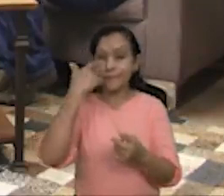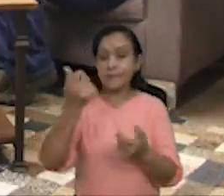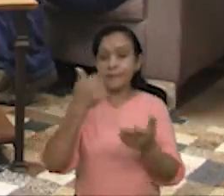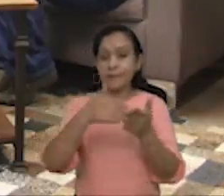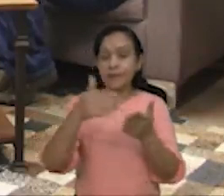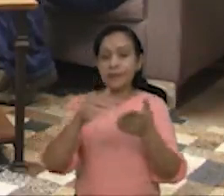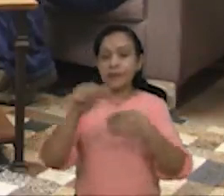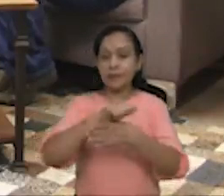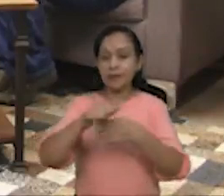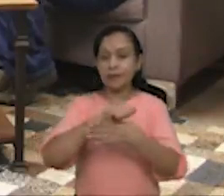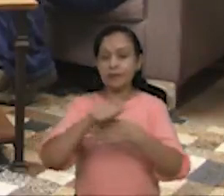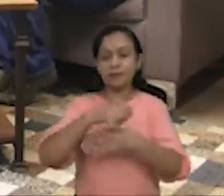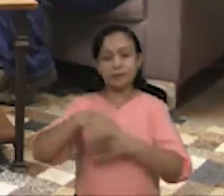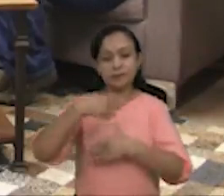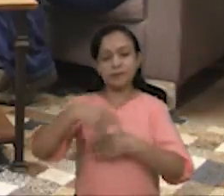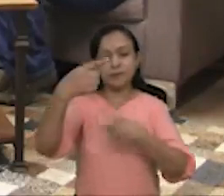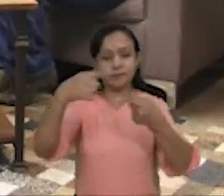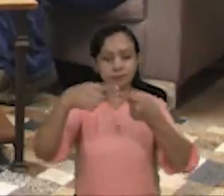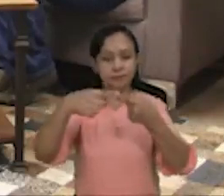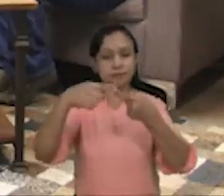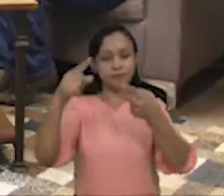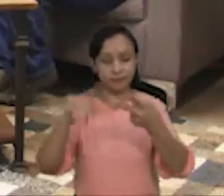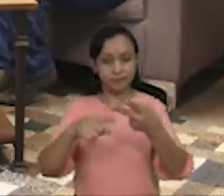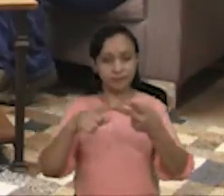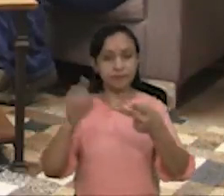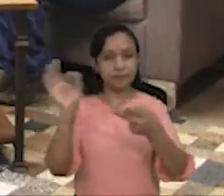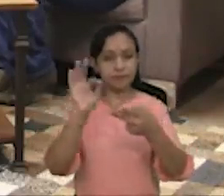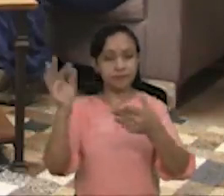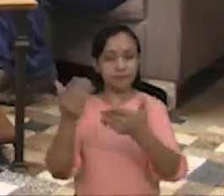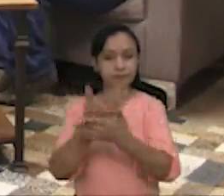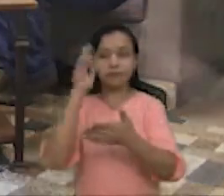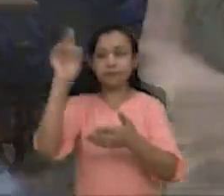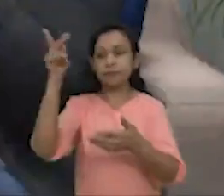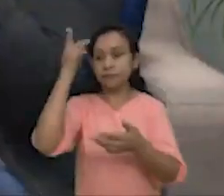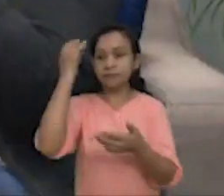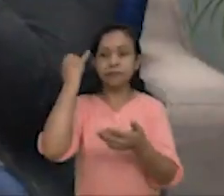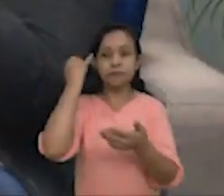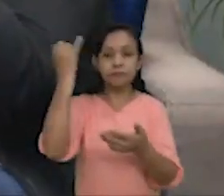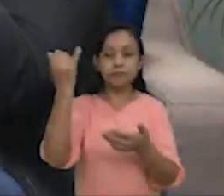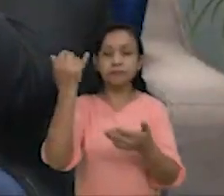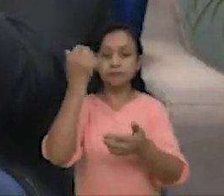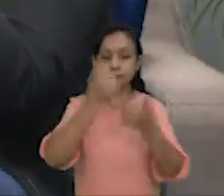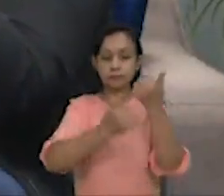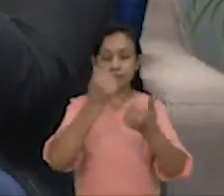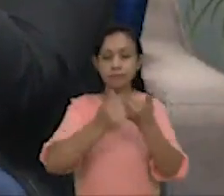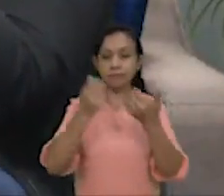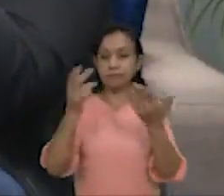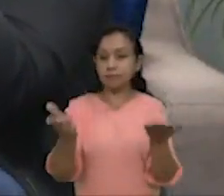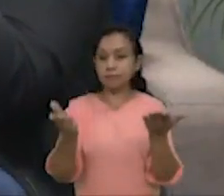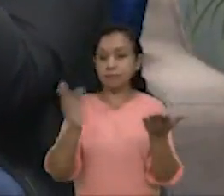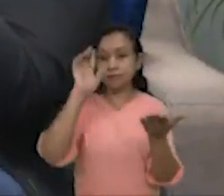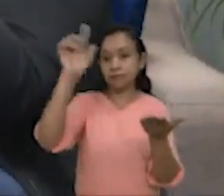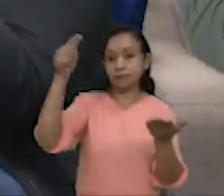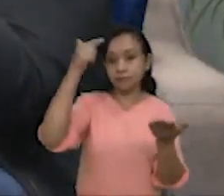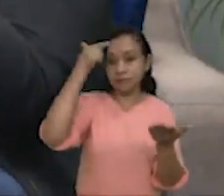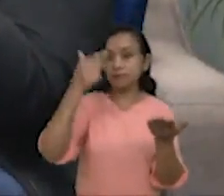tienes una práctica de todos los días. Dos, cuando te das cuenta que hay toda una estrategia política ideológica para afectar a un determinado